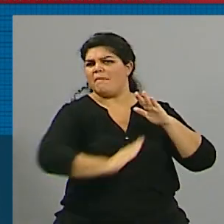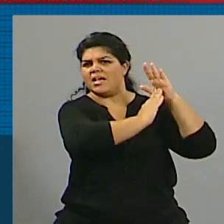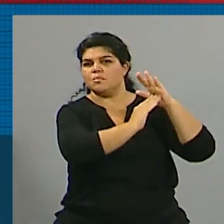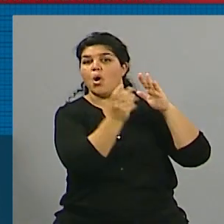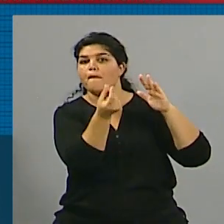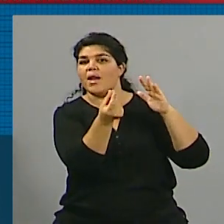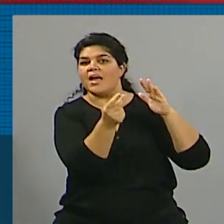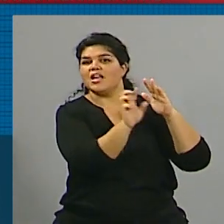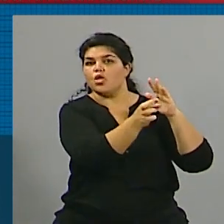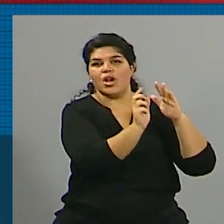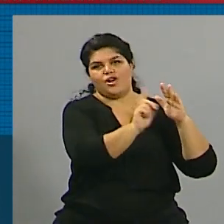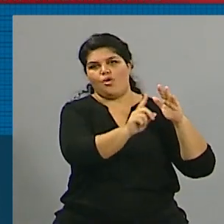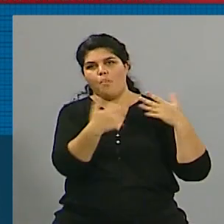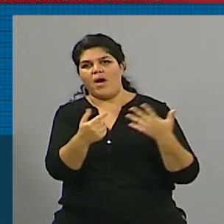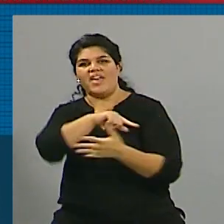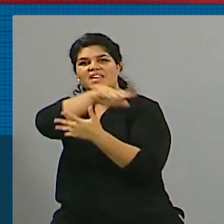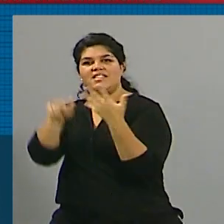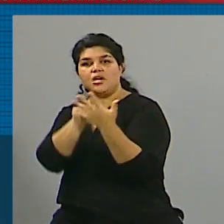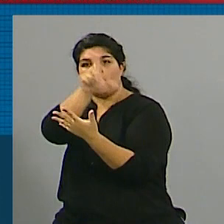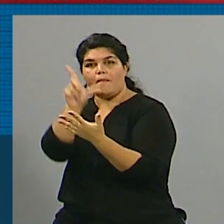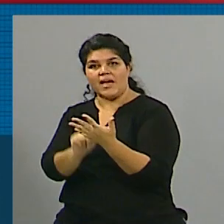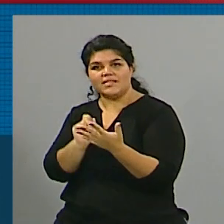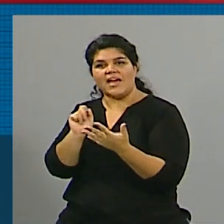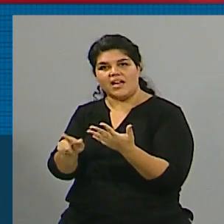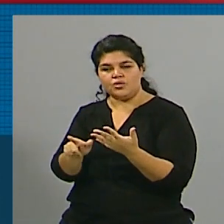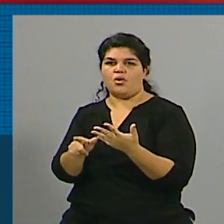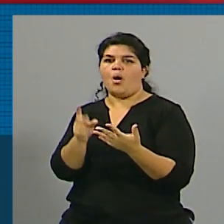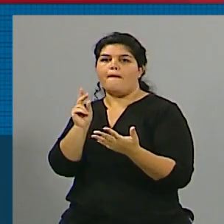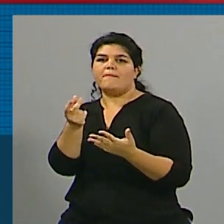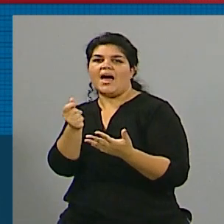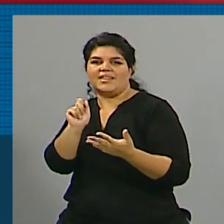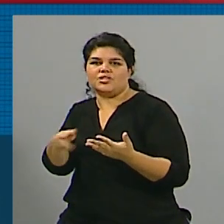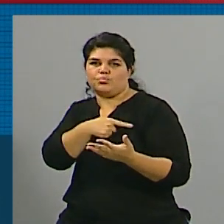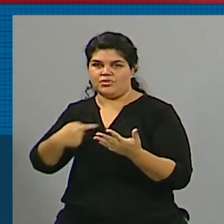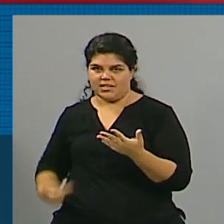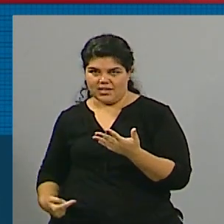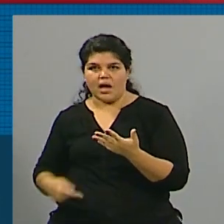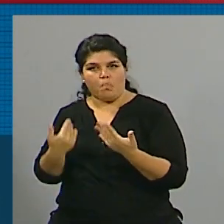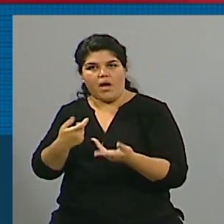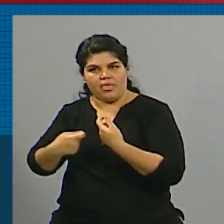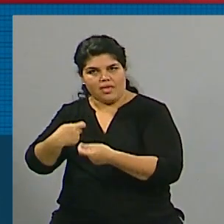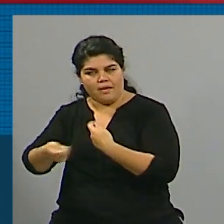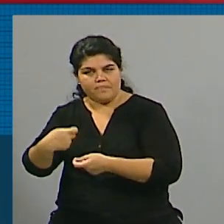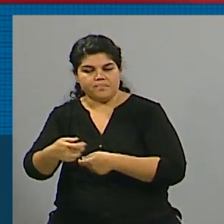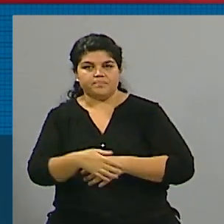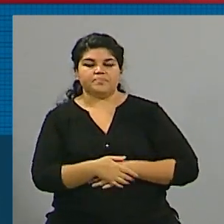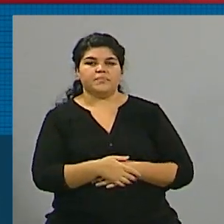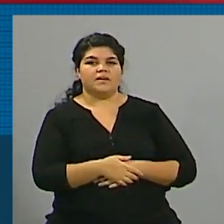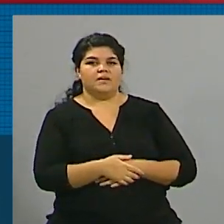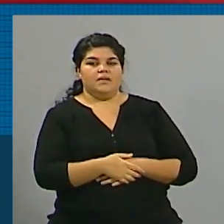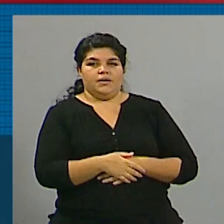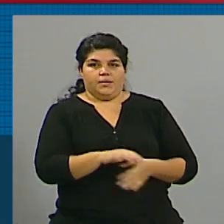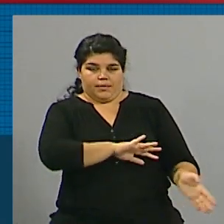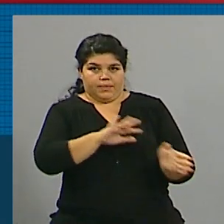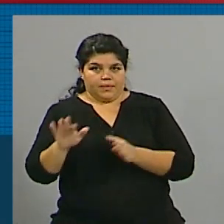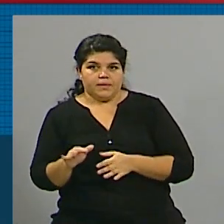la sociedad de los BRICS, ¿no? Augusto, ¿cuál es el análisis que puede hacer, por ejemplo, Estados Unidos a partir, por un lado,